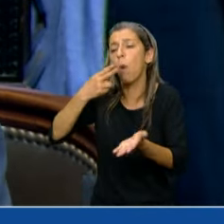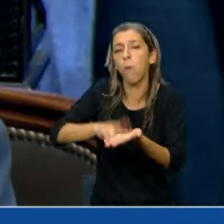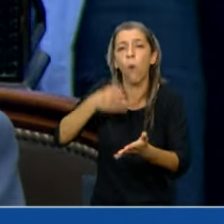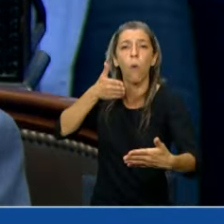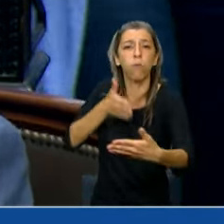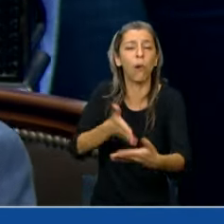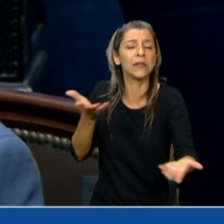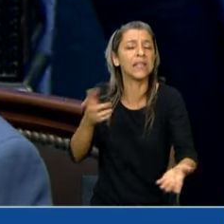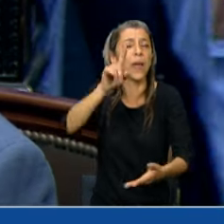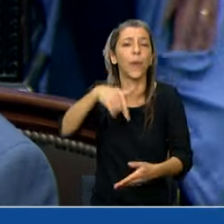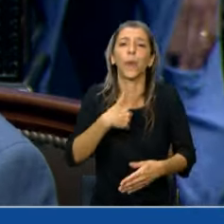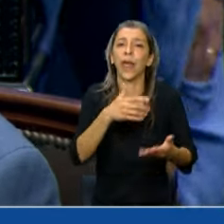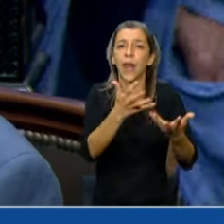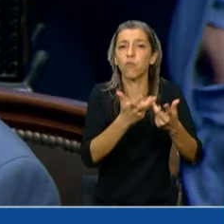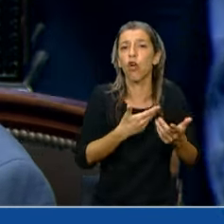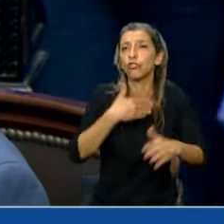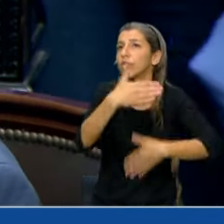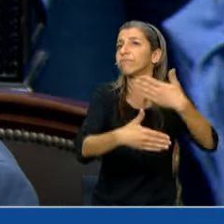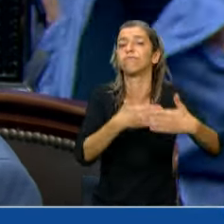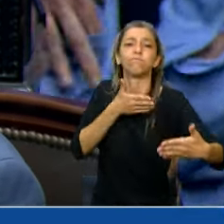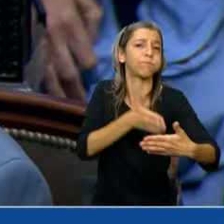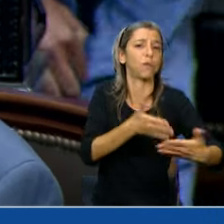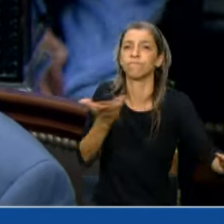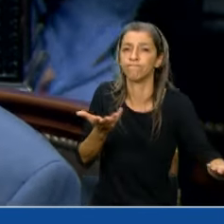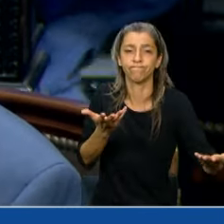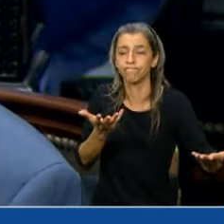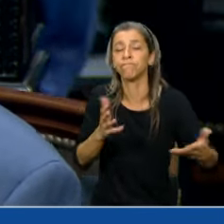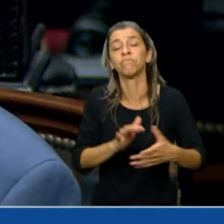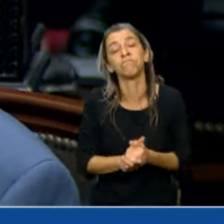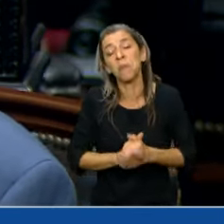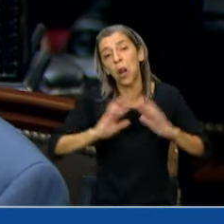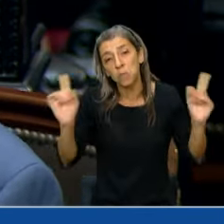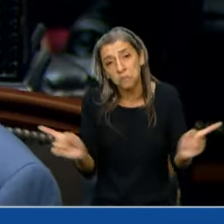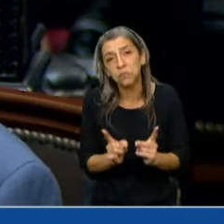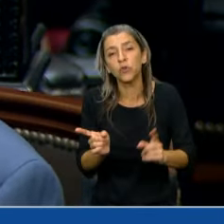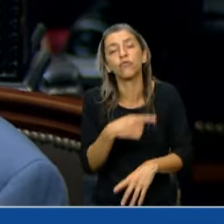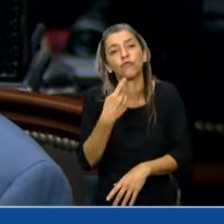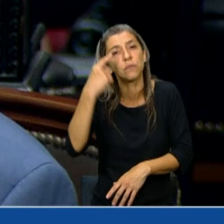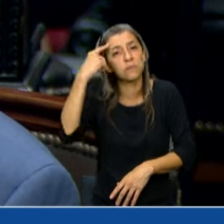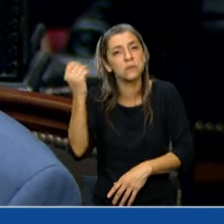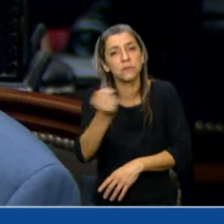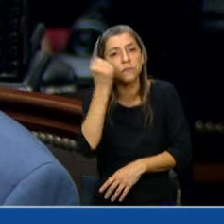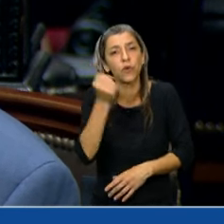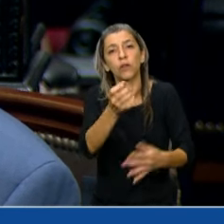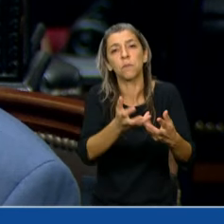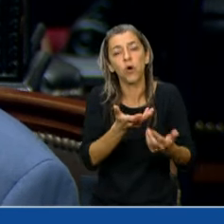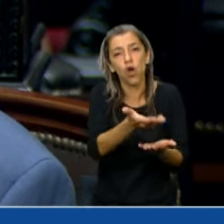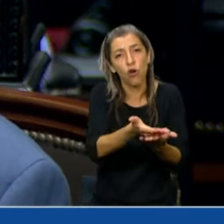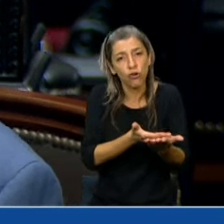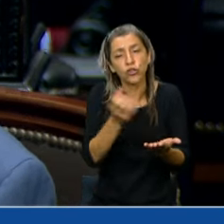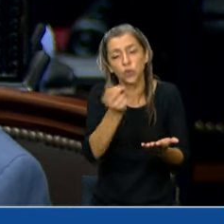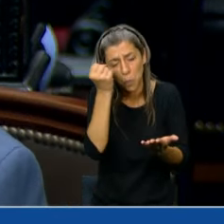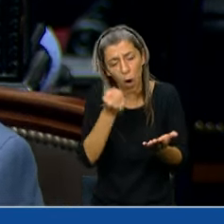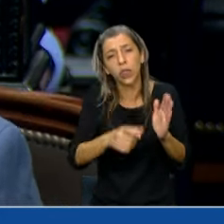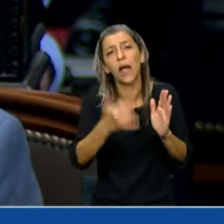proyecto resumiendo presidente consideramos muy importante poder tener un proyecto de gnl